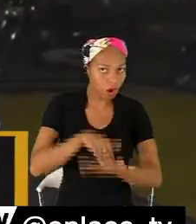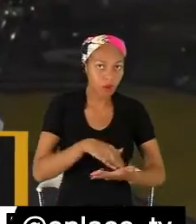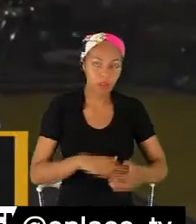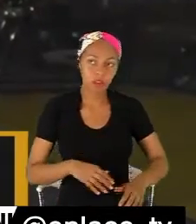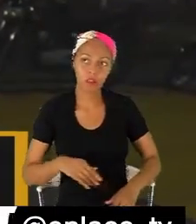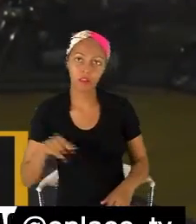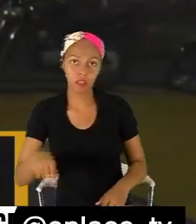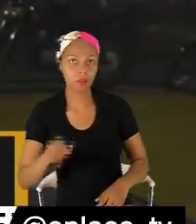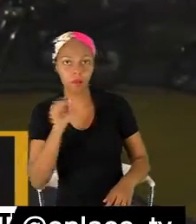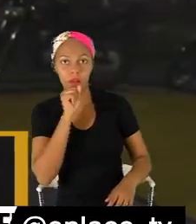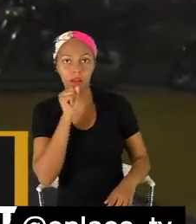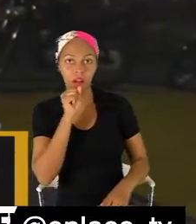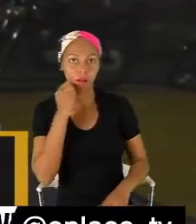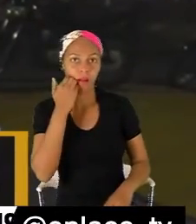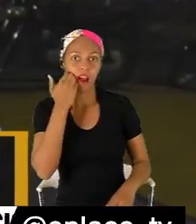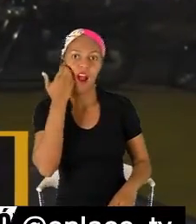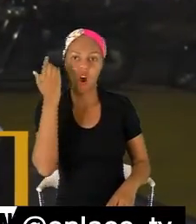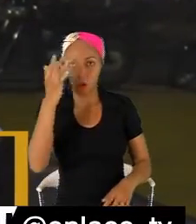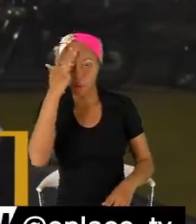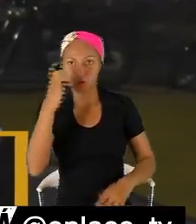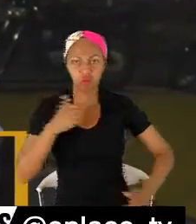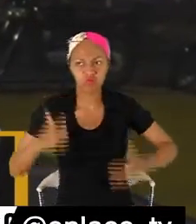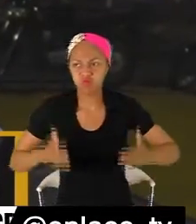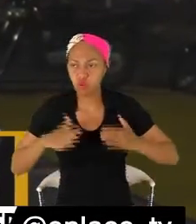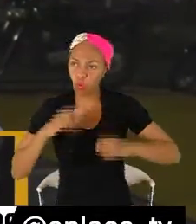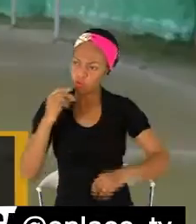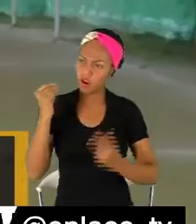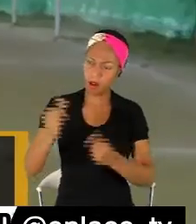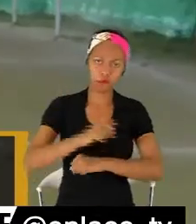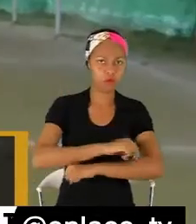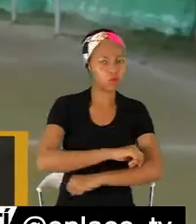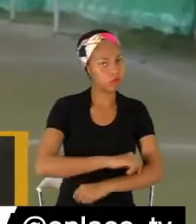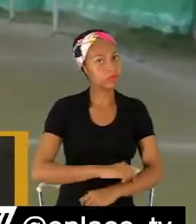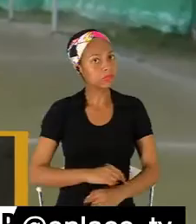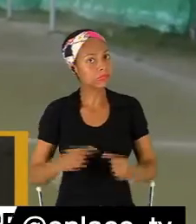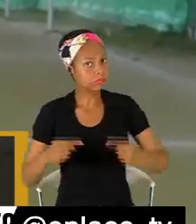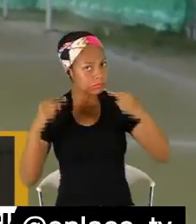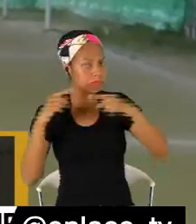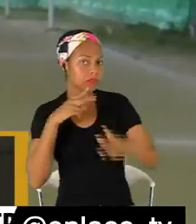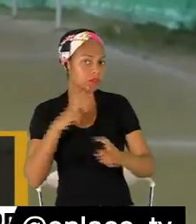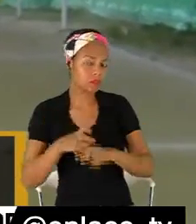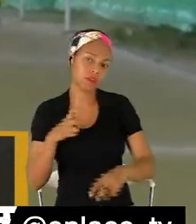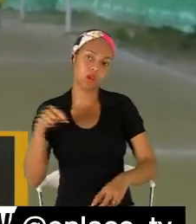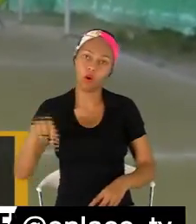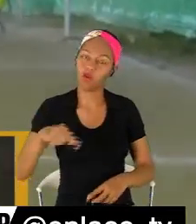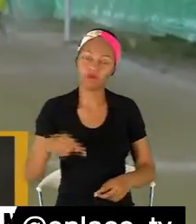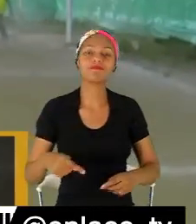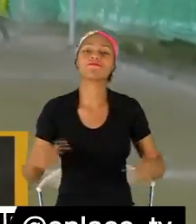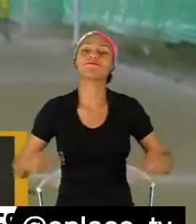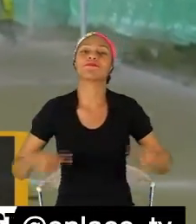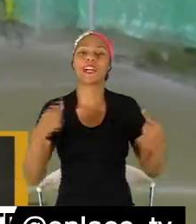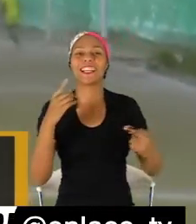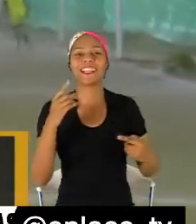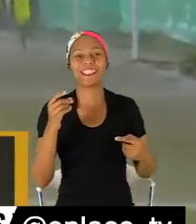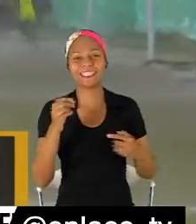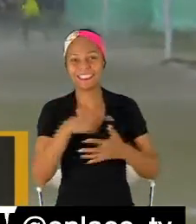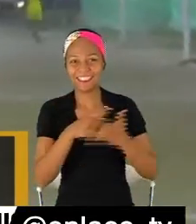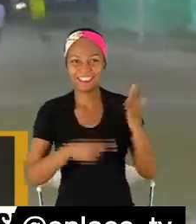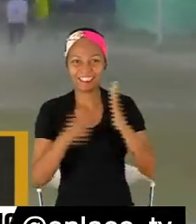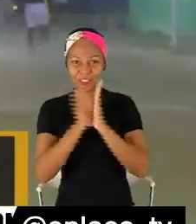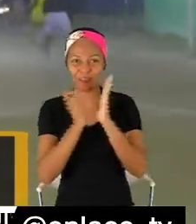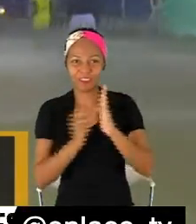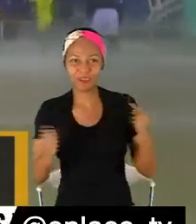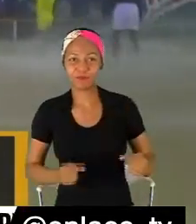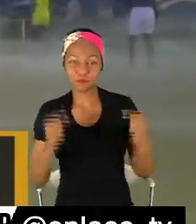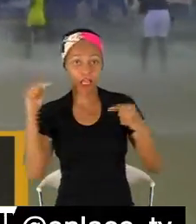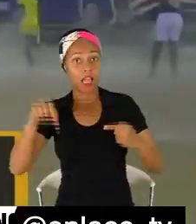veterano se destaca por eso, entonces pues es muy competitivo, tremendo. Hoy continuará jugándose la quinta jornada de este reconocido campeonato